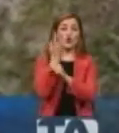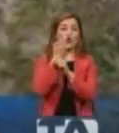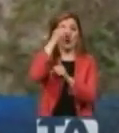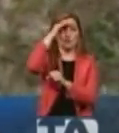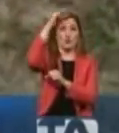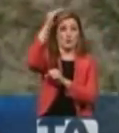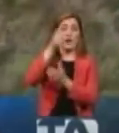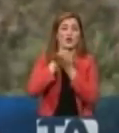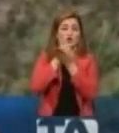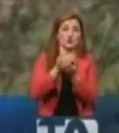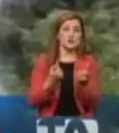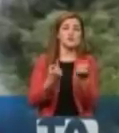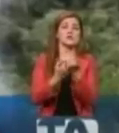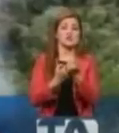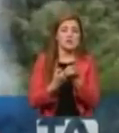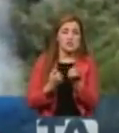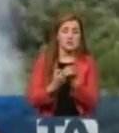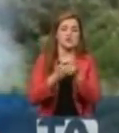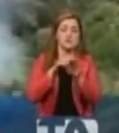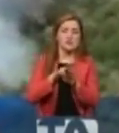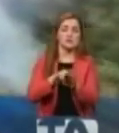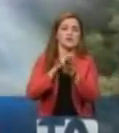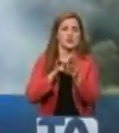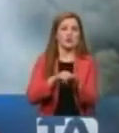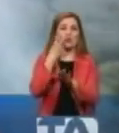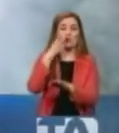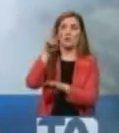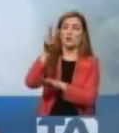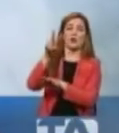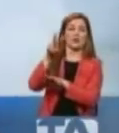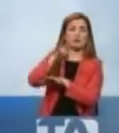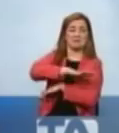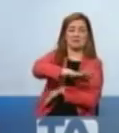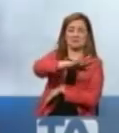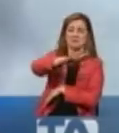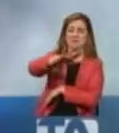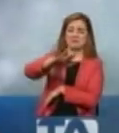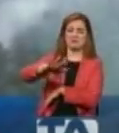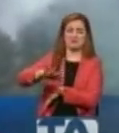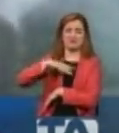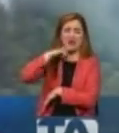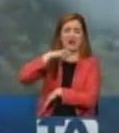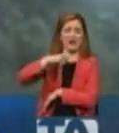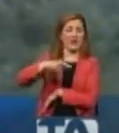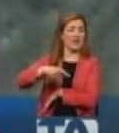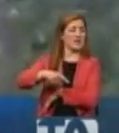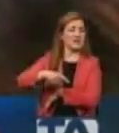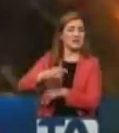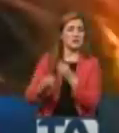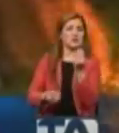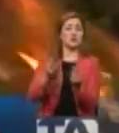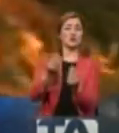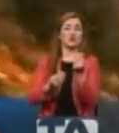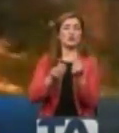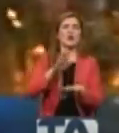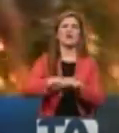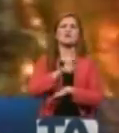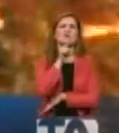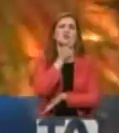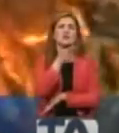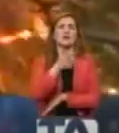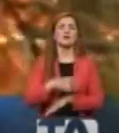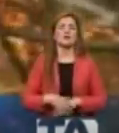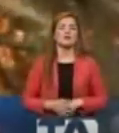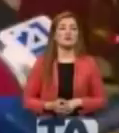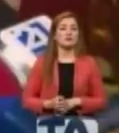ayuda a combatir el fuego. Desde el aire se puede observar el desolador panorama. Por cierto, el incendio se presume fue provocado.